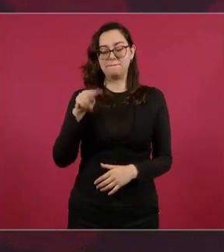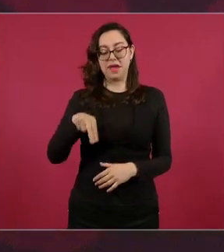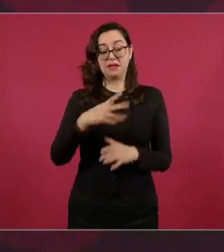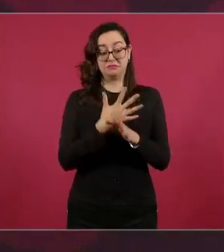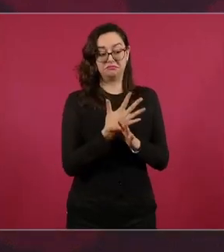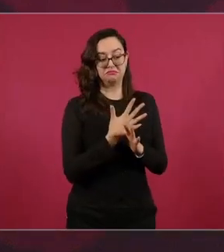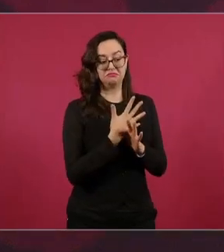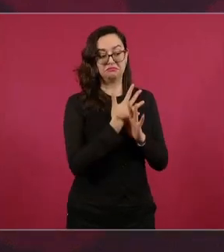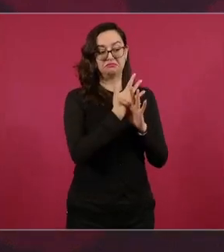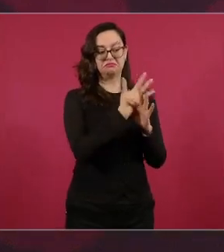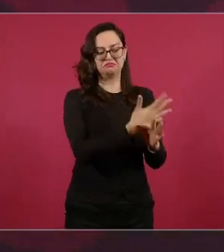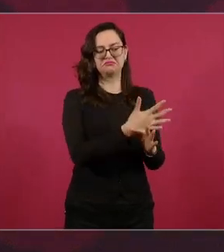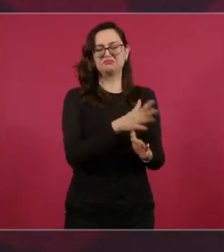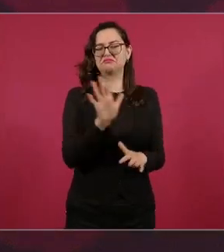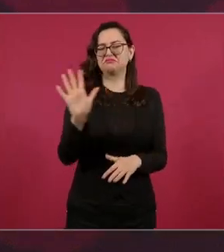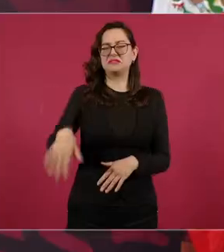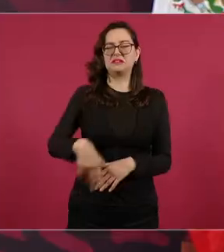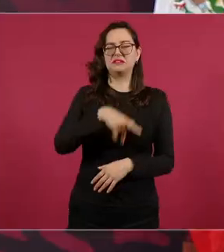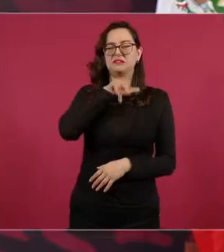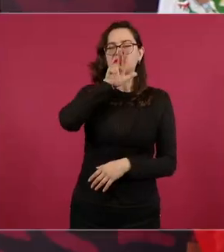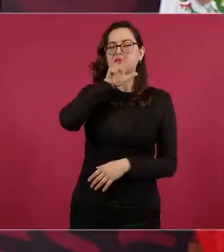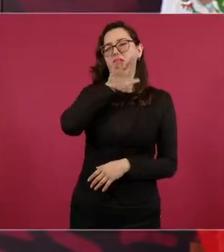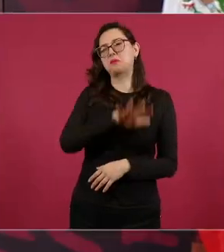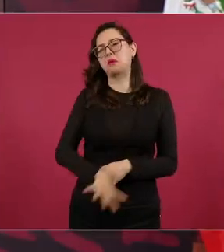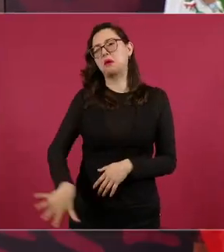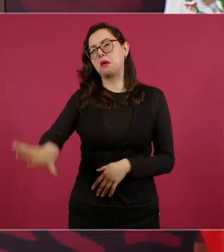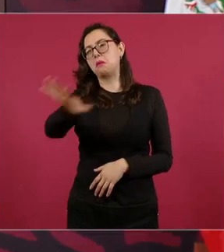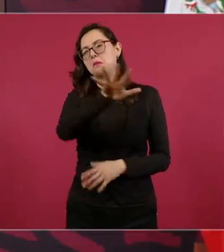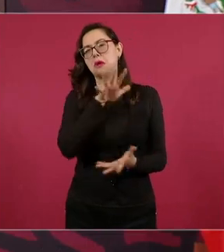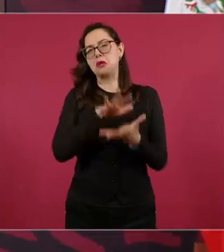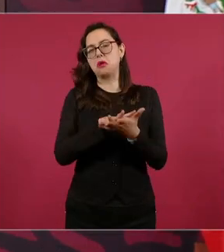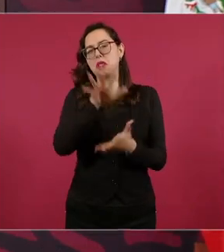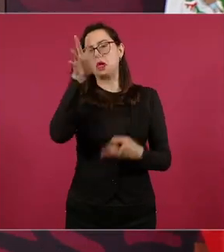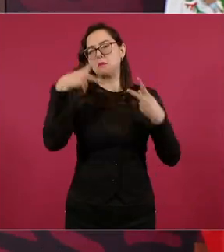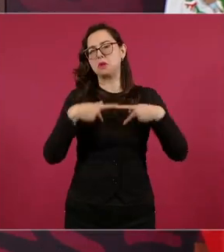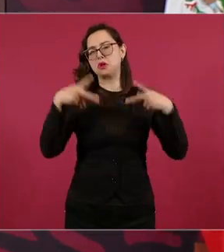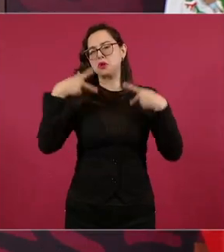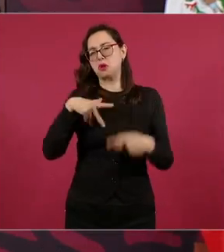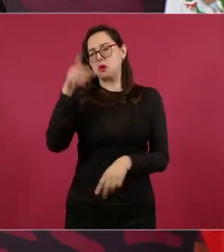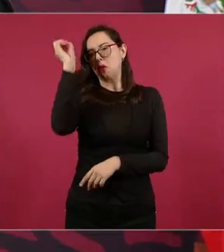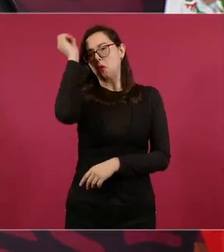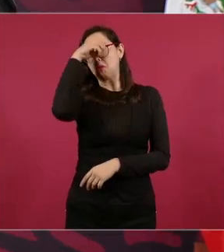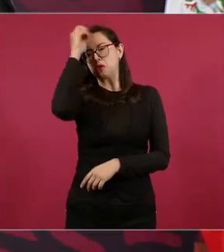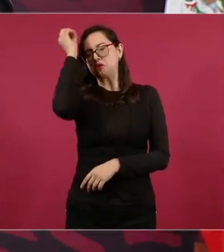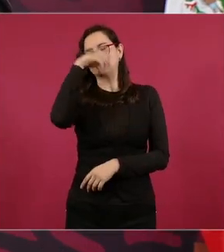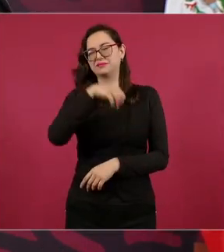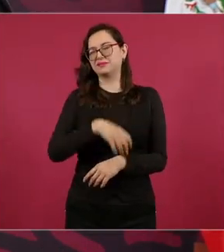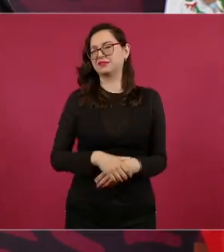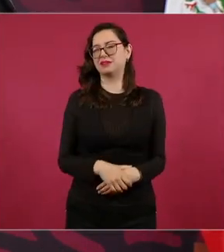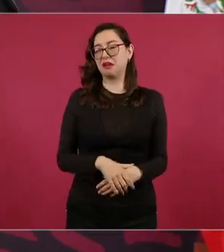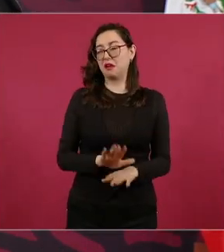nosotros manejamos la opinión general, véngase señor Santana,